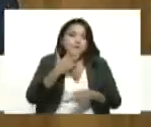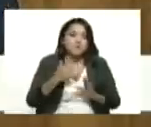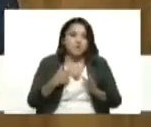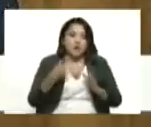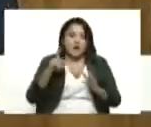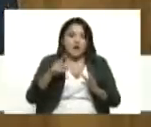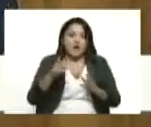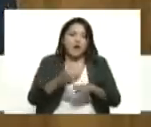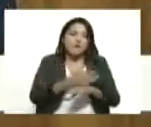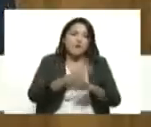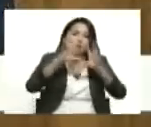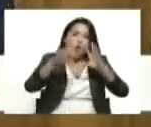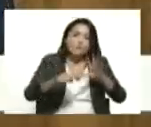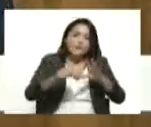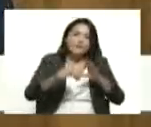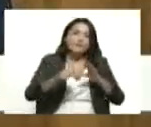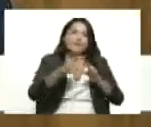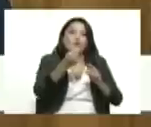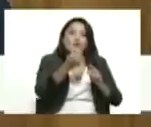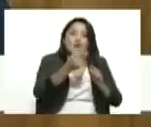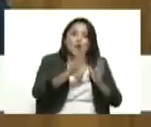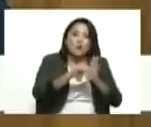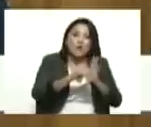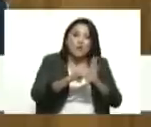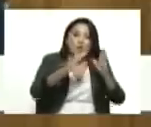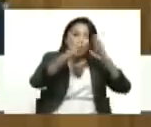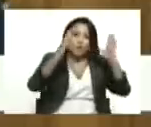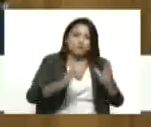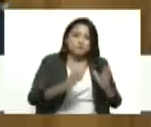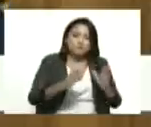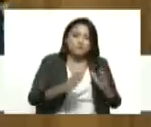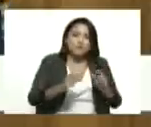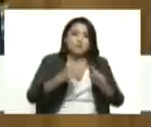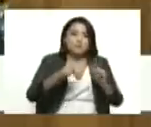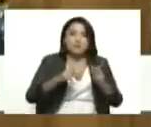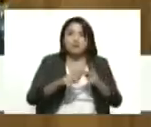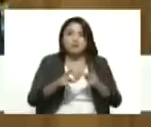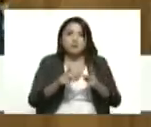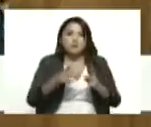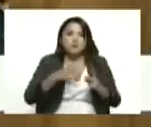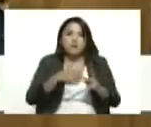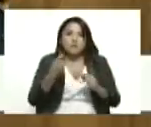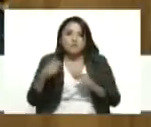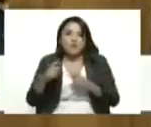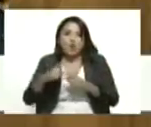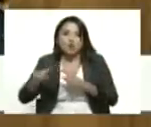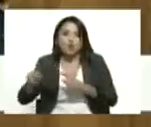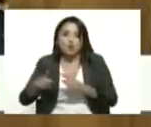No les va a servir para nada.